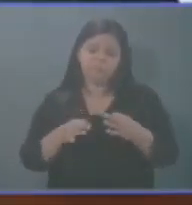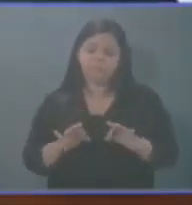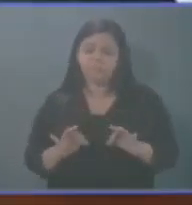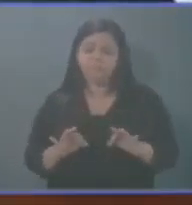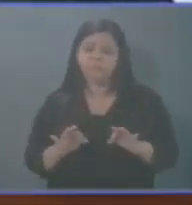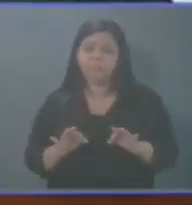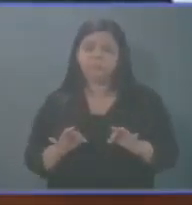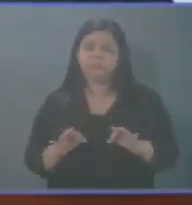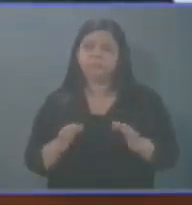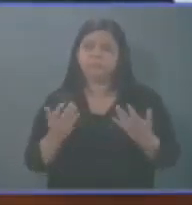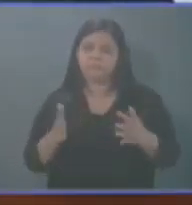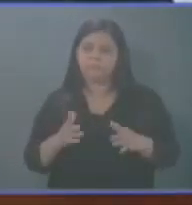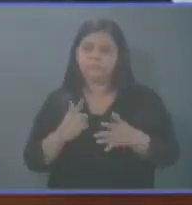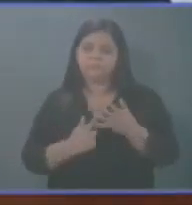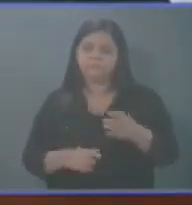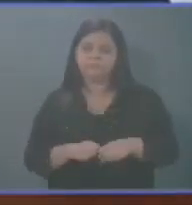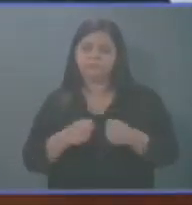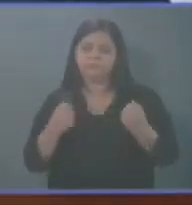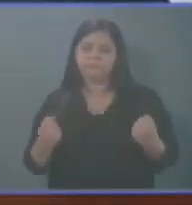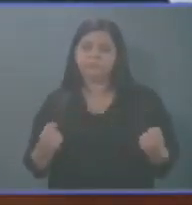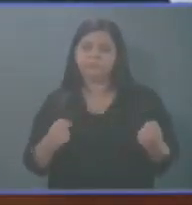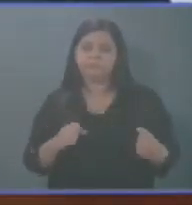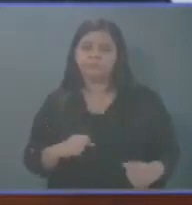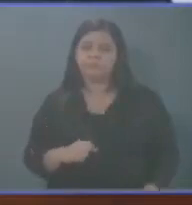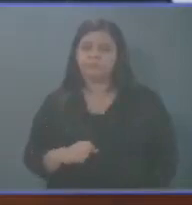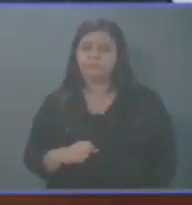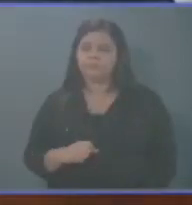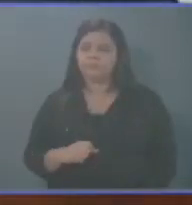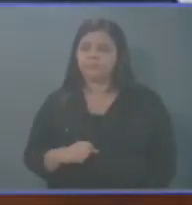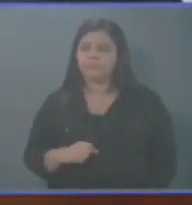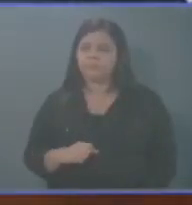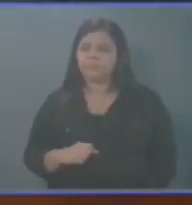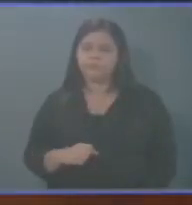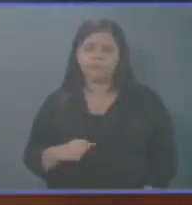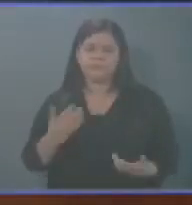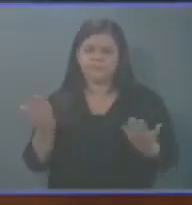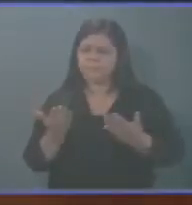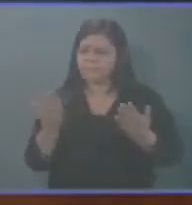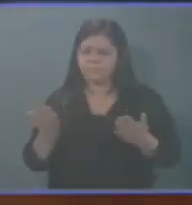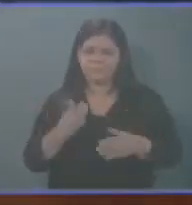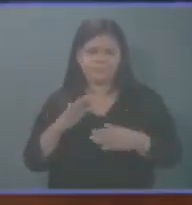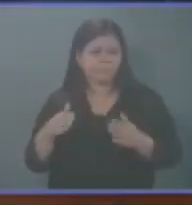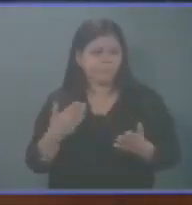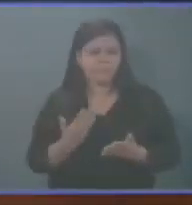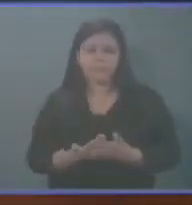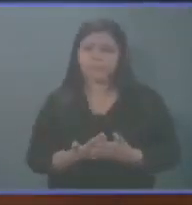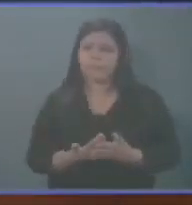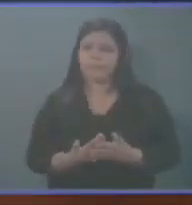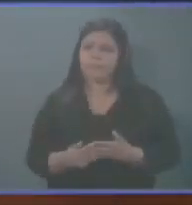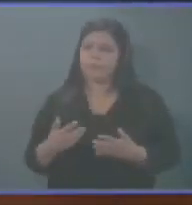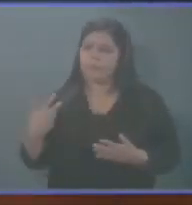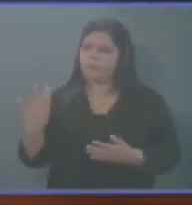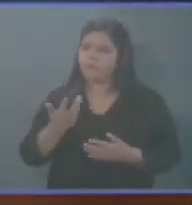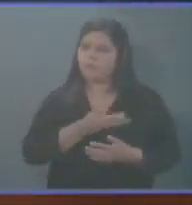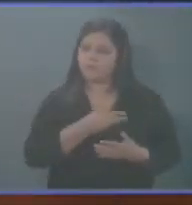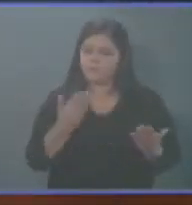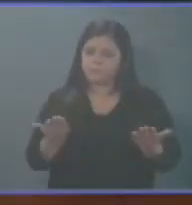forma transgredido la ley. Y se hizo, lo hicimos